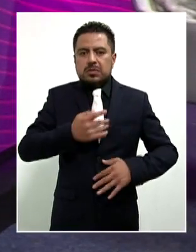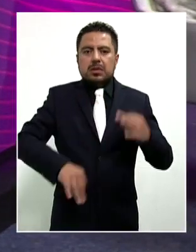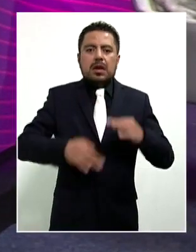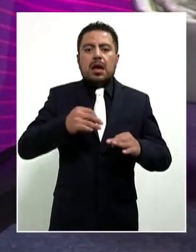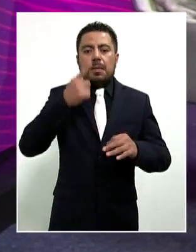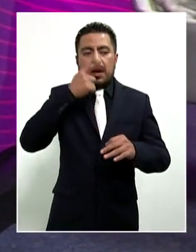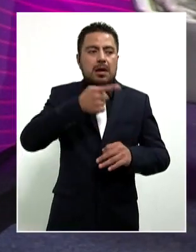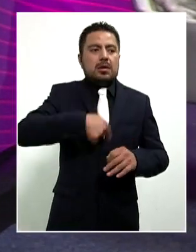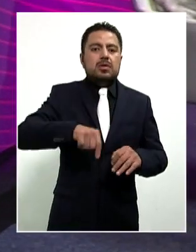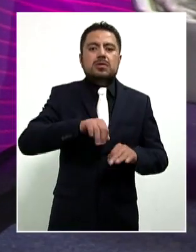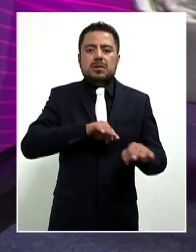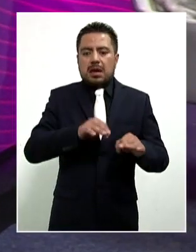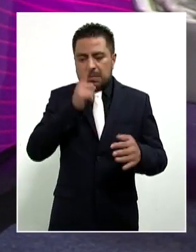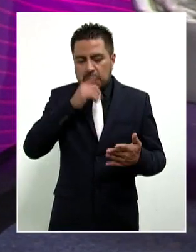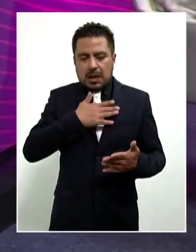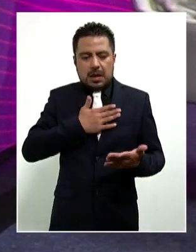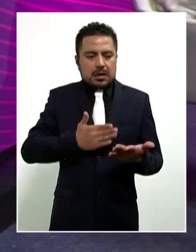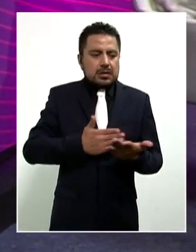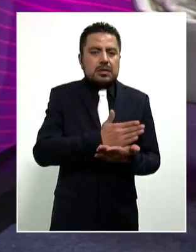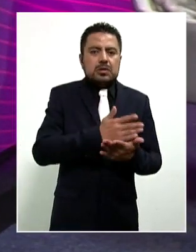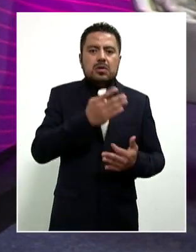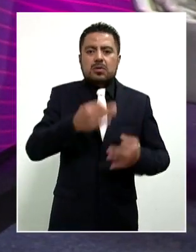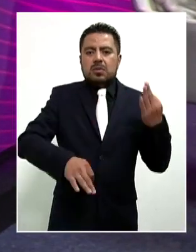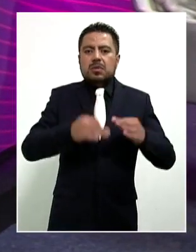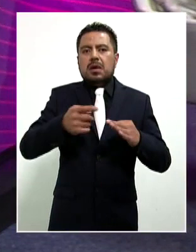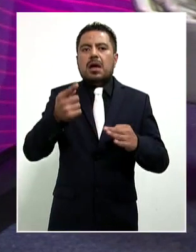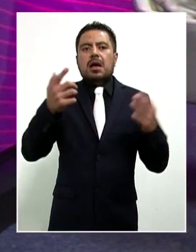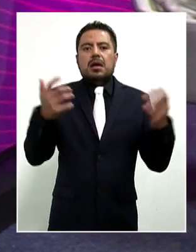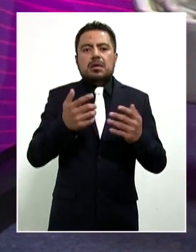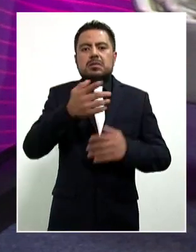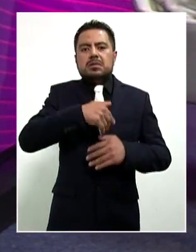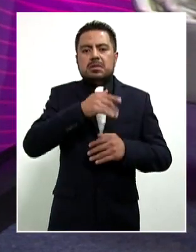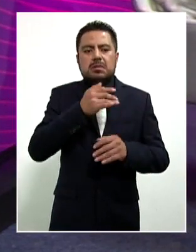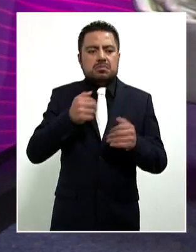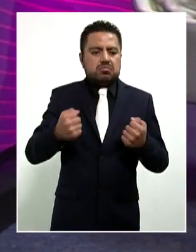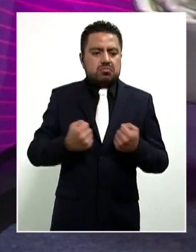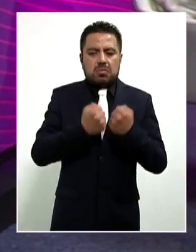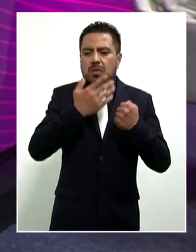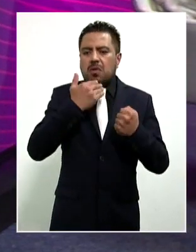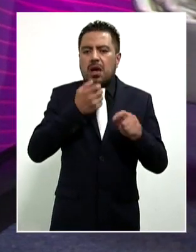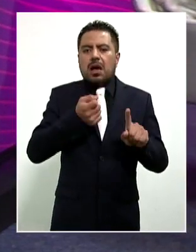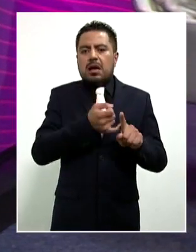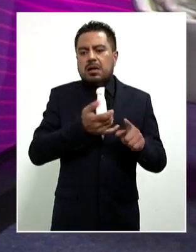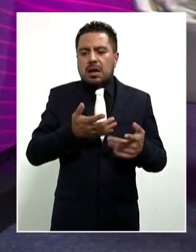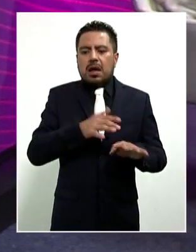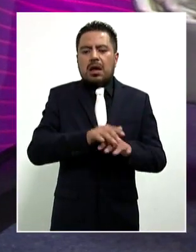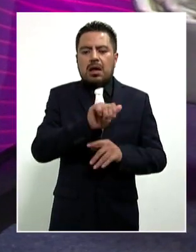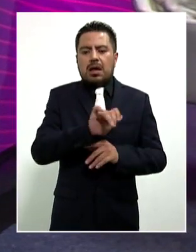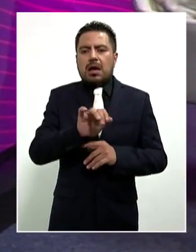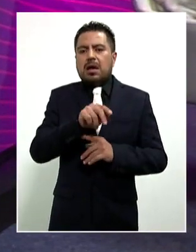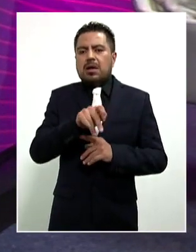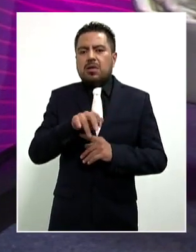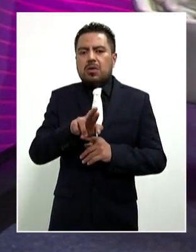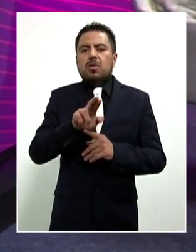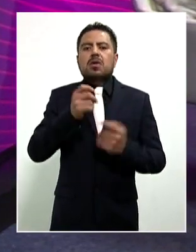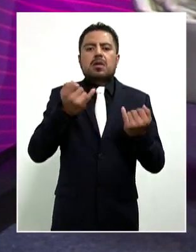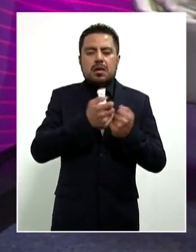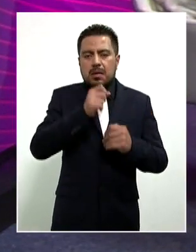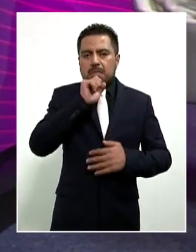el trabajo de acceso a la justicia, el trabajo que hemos venido realizando desde Sin Fronteras, con la colaboración del ACNUR, también